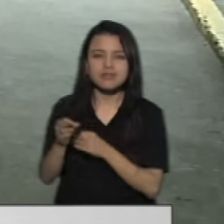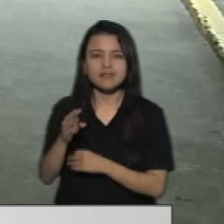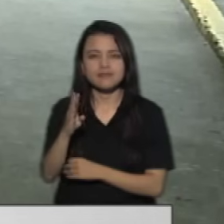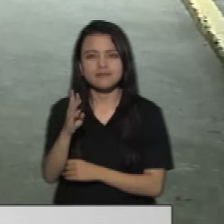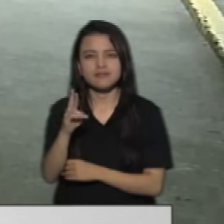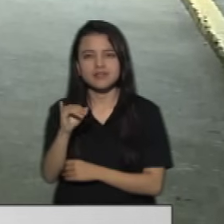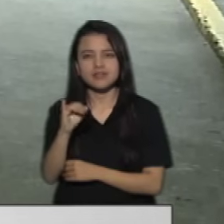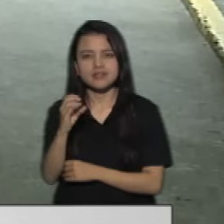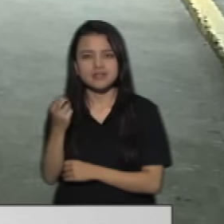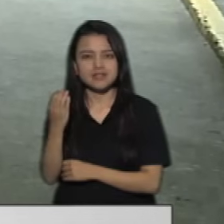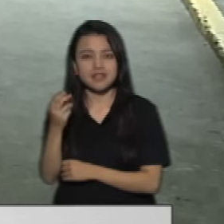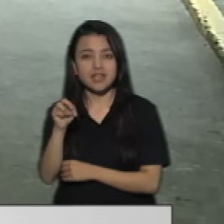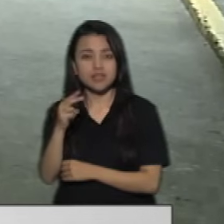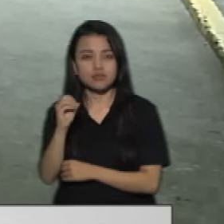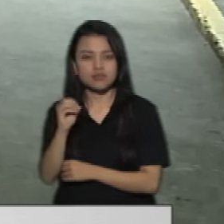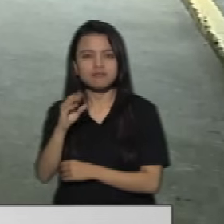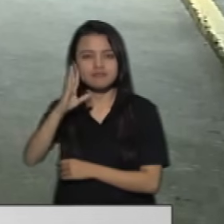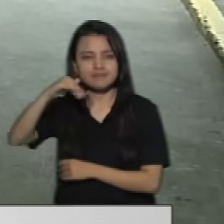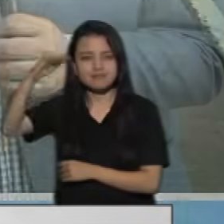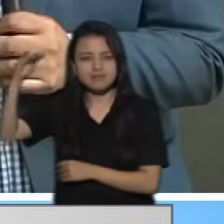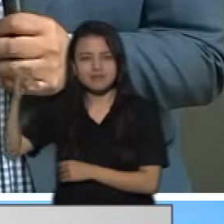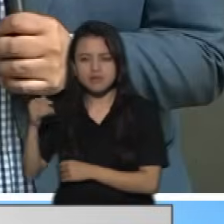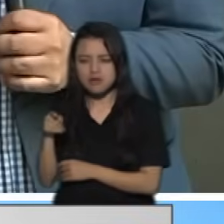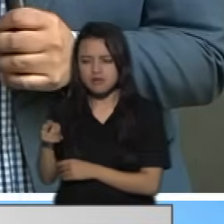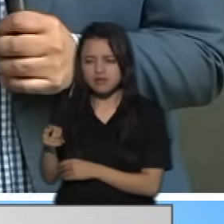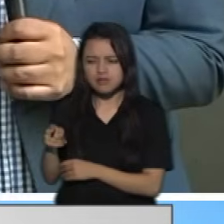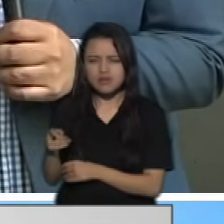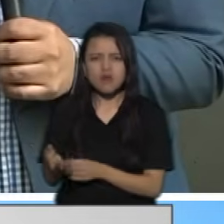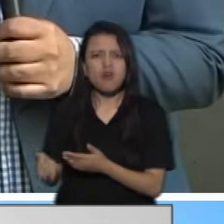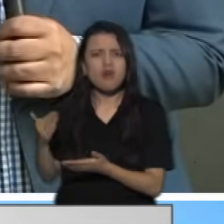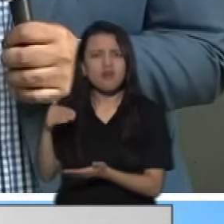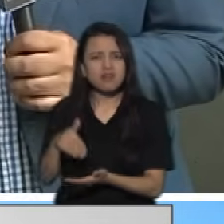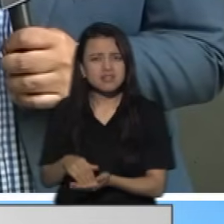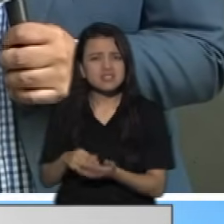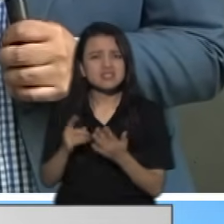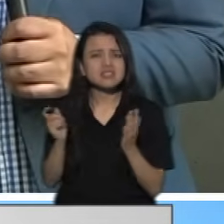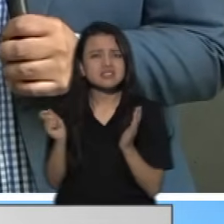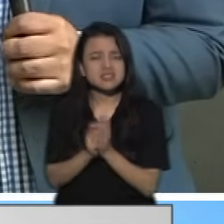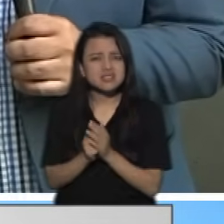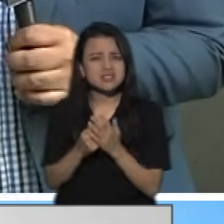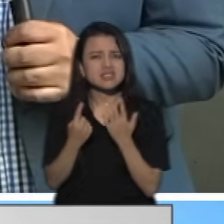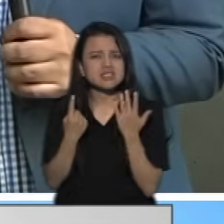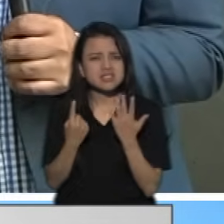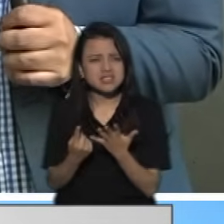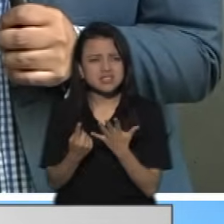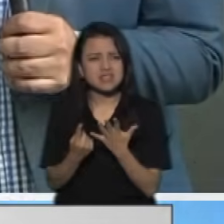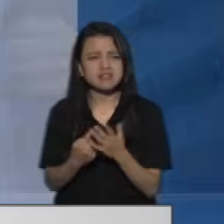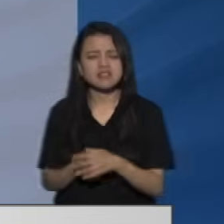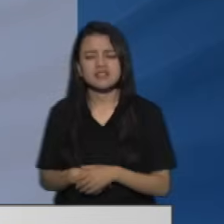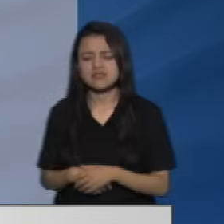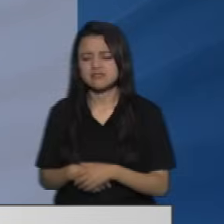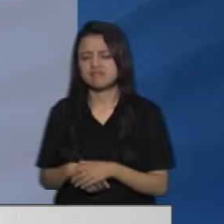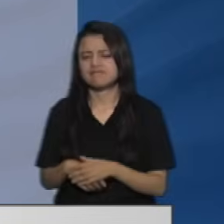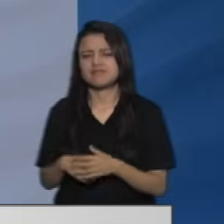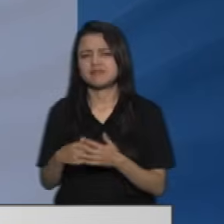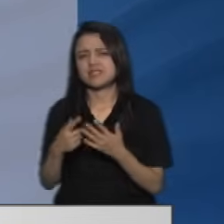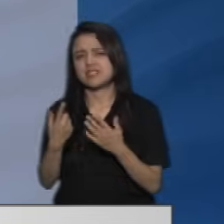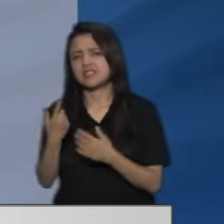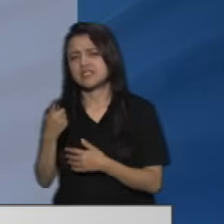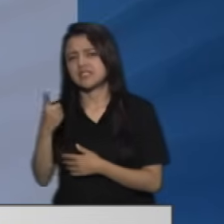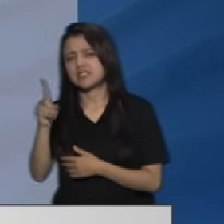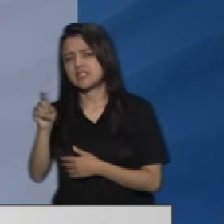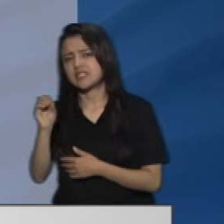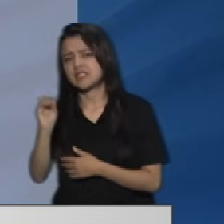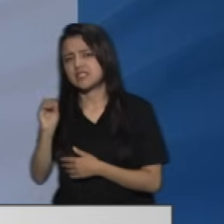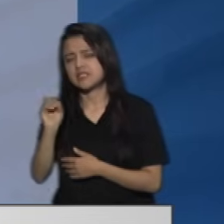Antioquia, donde por sexta vez hubo una asonada en contra del ejército. Cerca de 60